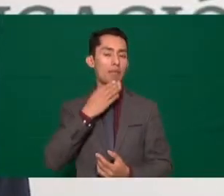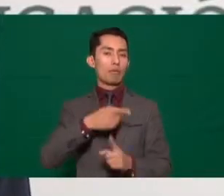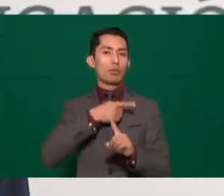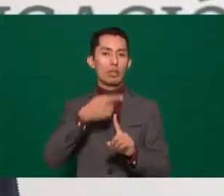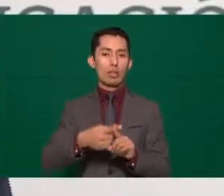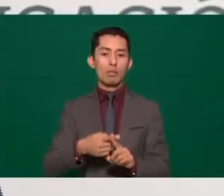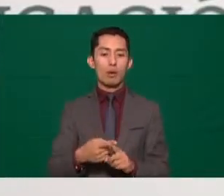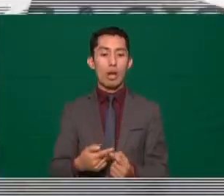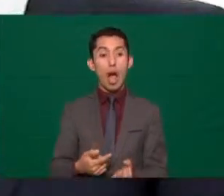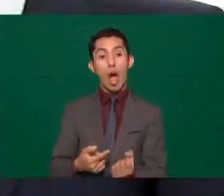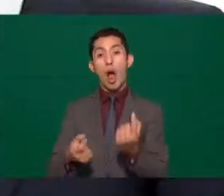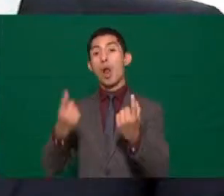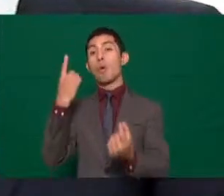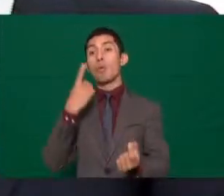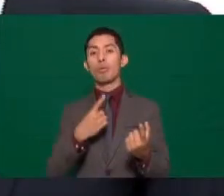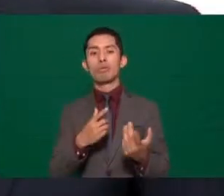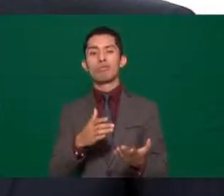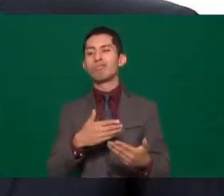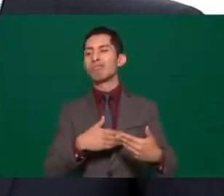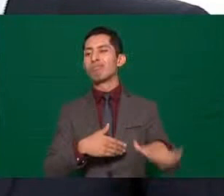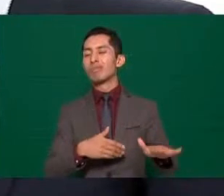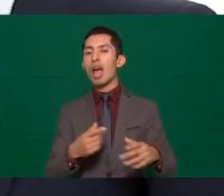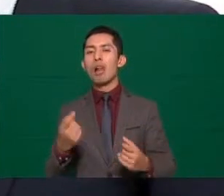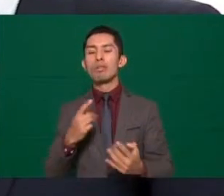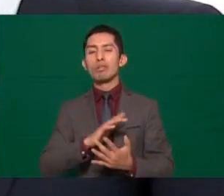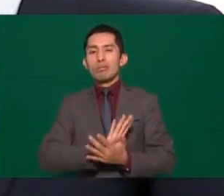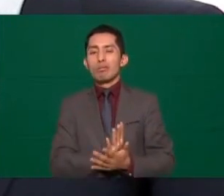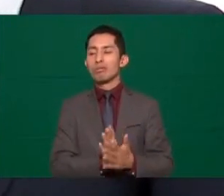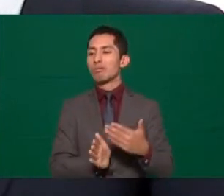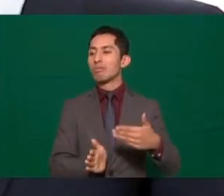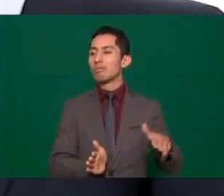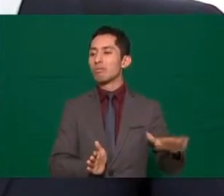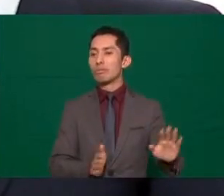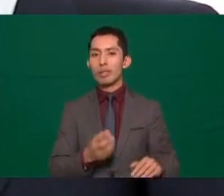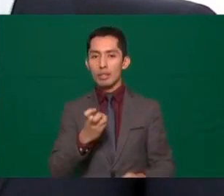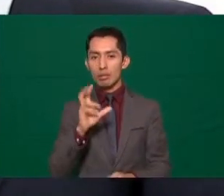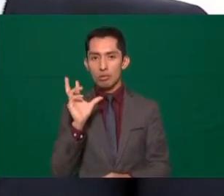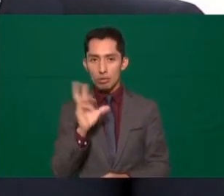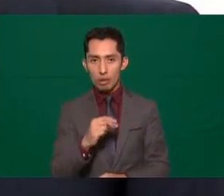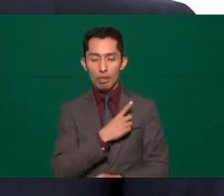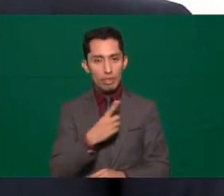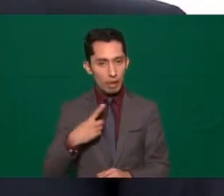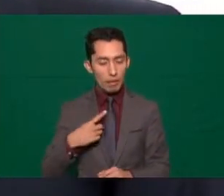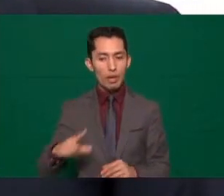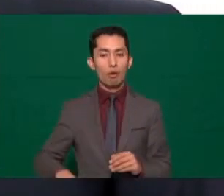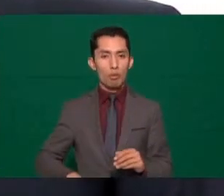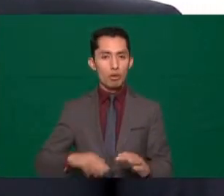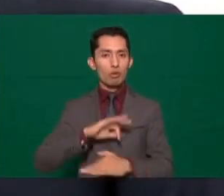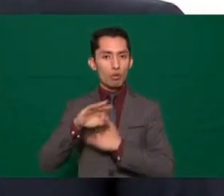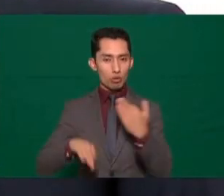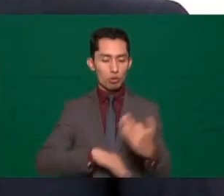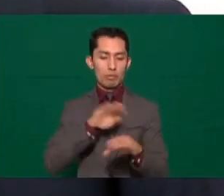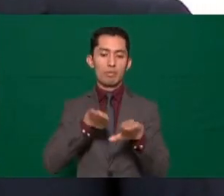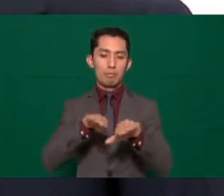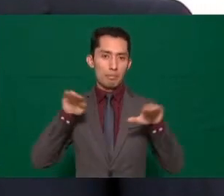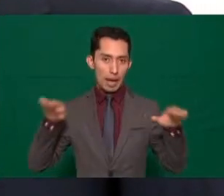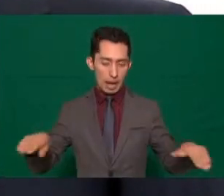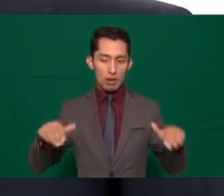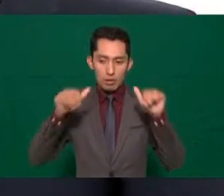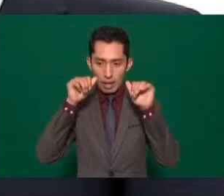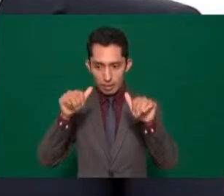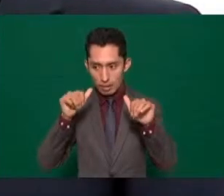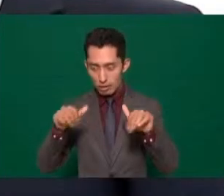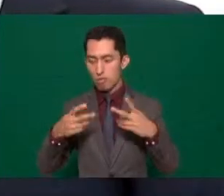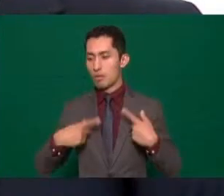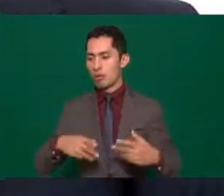nadie, no discriminar a nadie. El gobierno tiene que atender a todos los ciudadanos